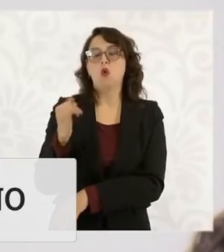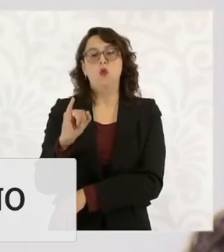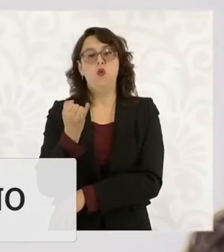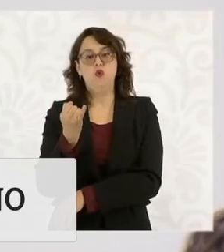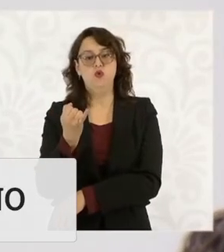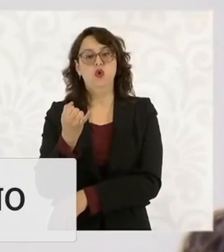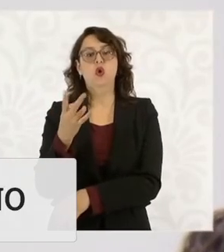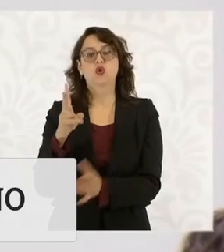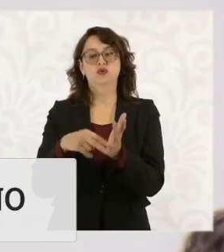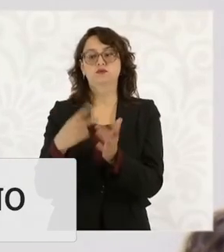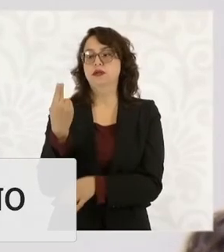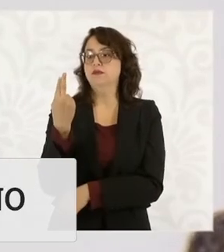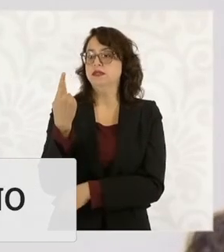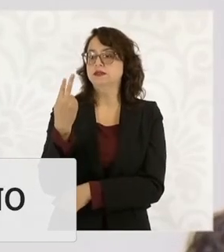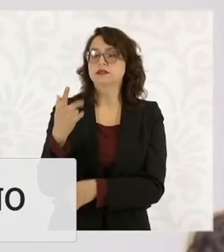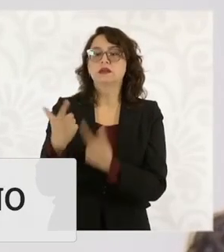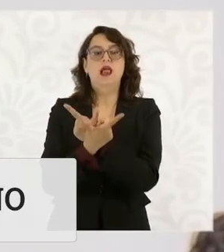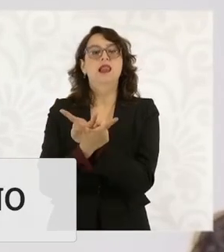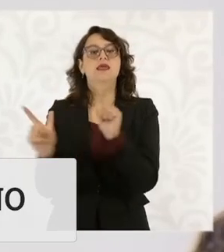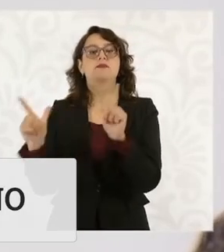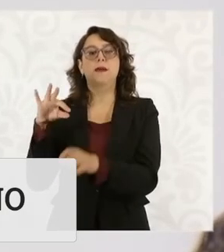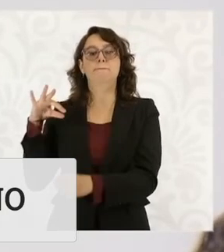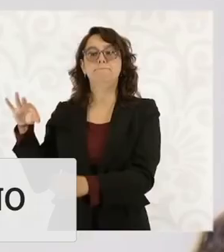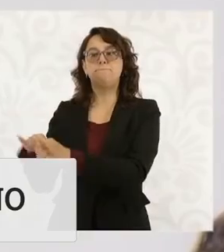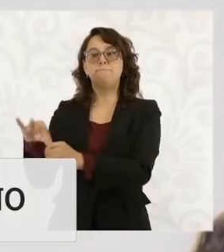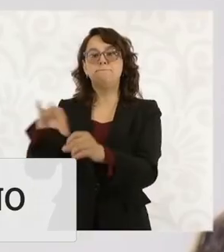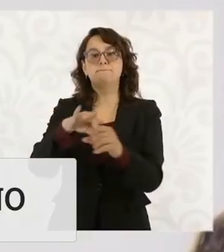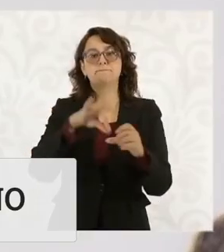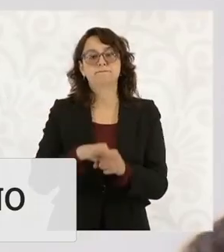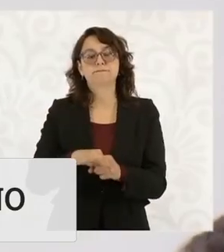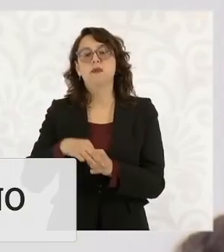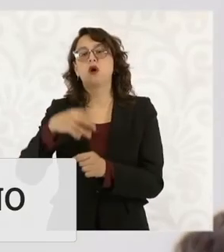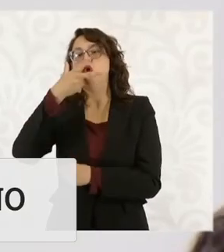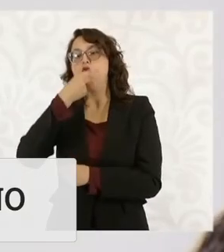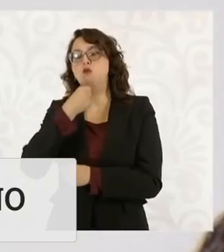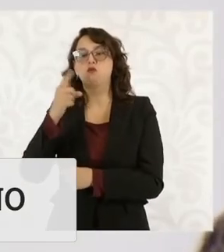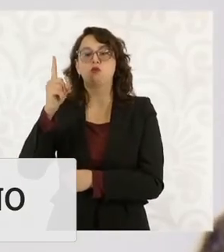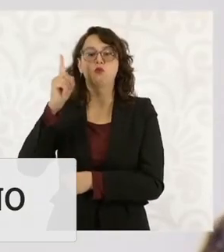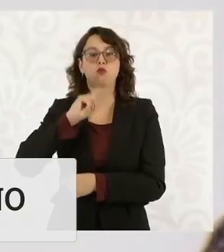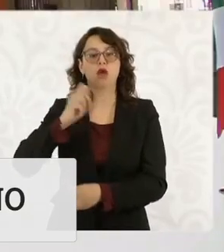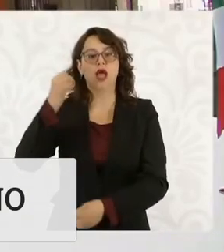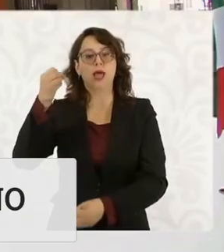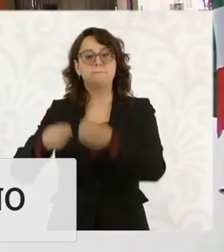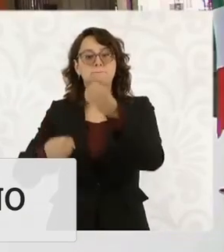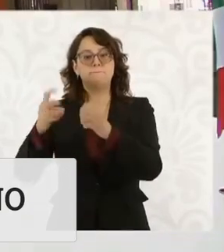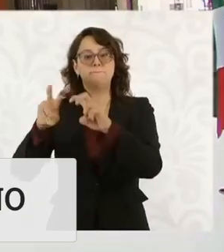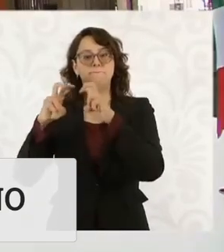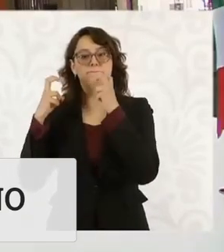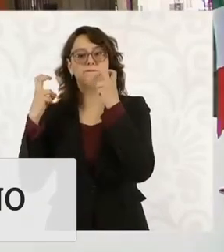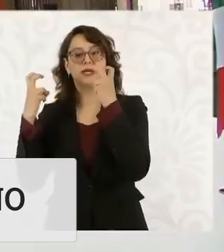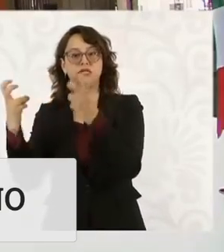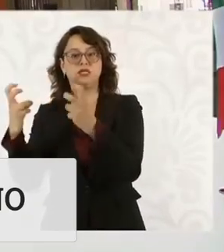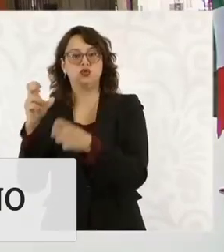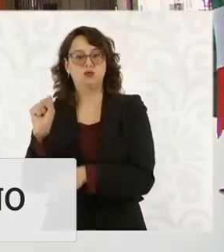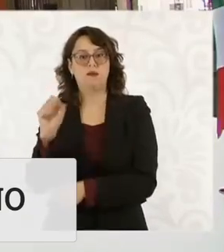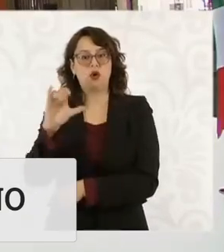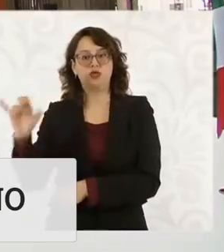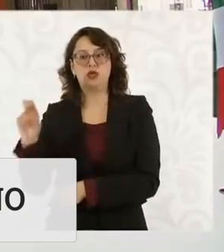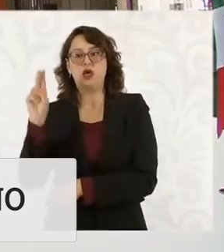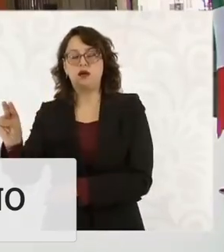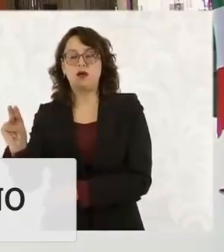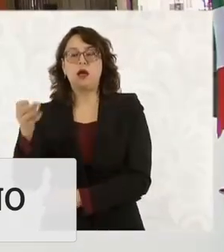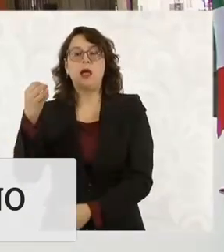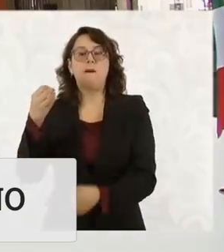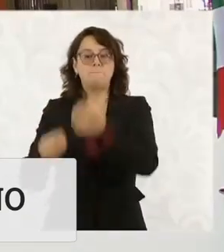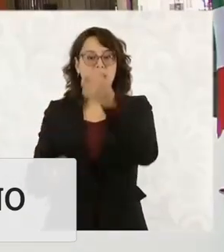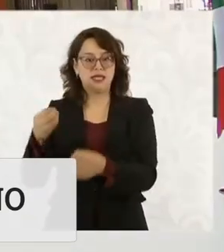2025 elecciones libres para ministras y ministros de la Corte, magistradas,